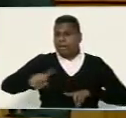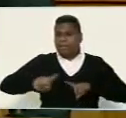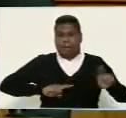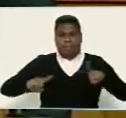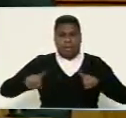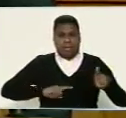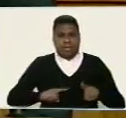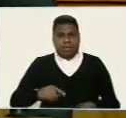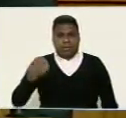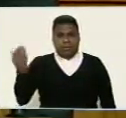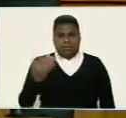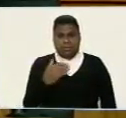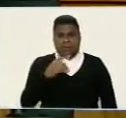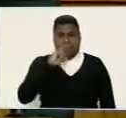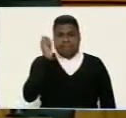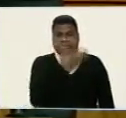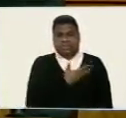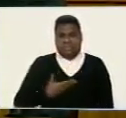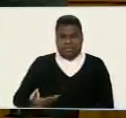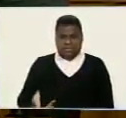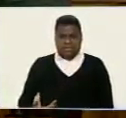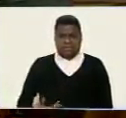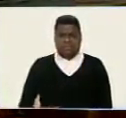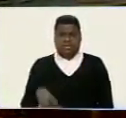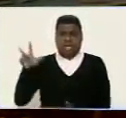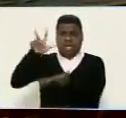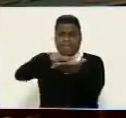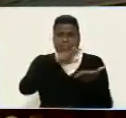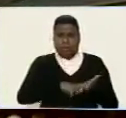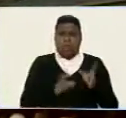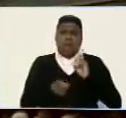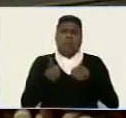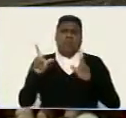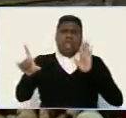compañero presidente dio aquí en la Asamblea Nacional Constituyente. Se han aprobado algunas leyes.